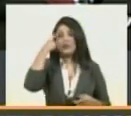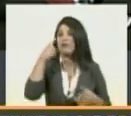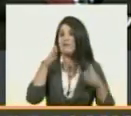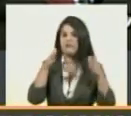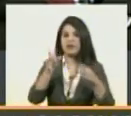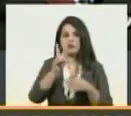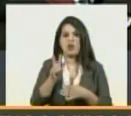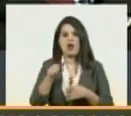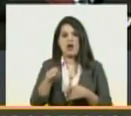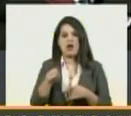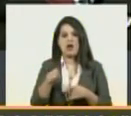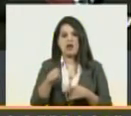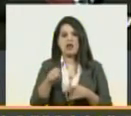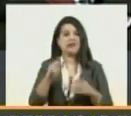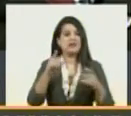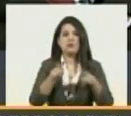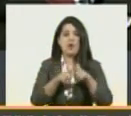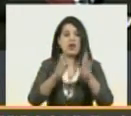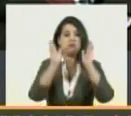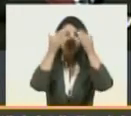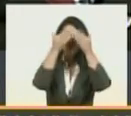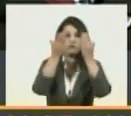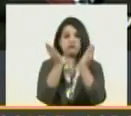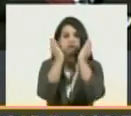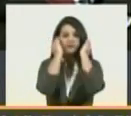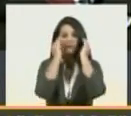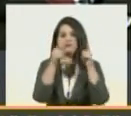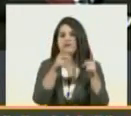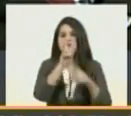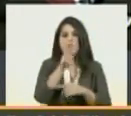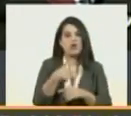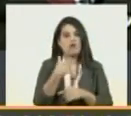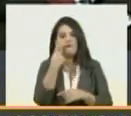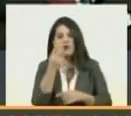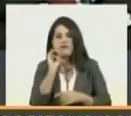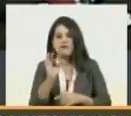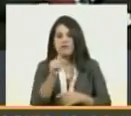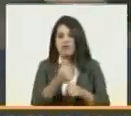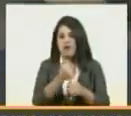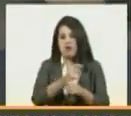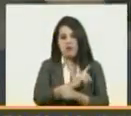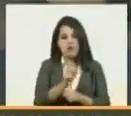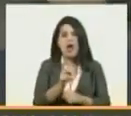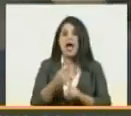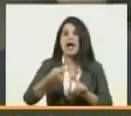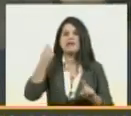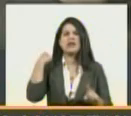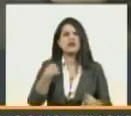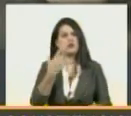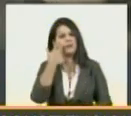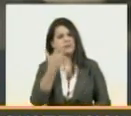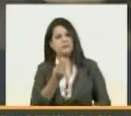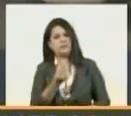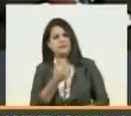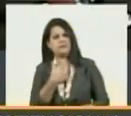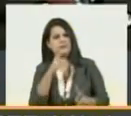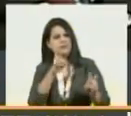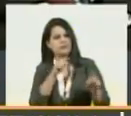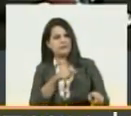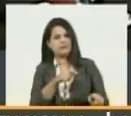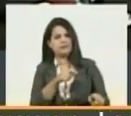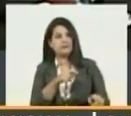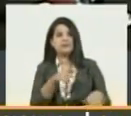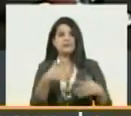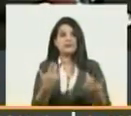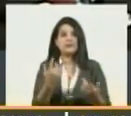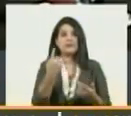Venezuela, sordos, ciegos sobre Venezuela. Ayer, por ejemplo, nos llamó mucho la atención que